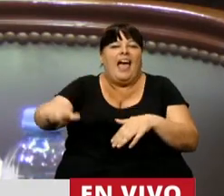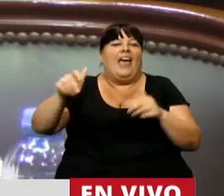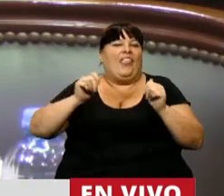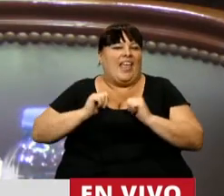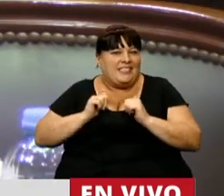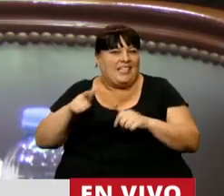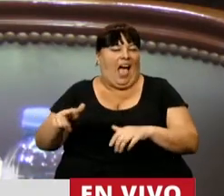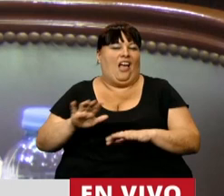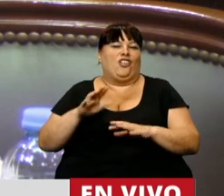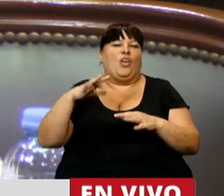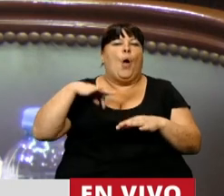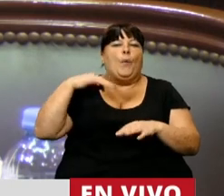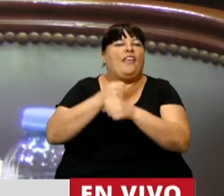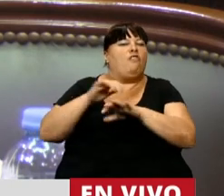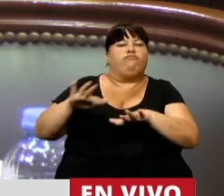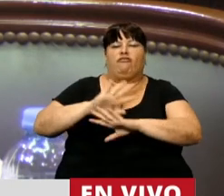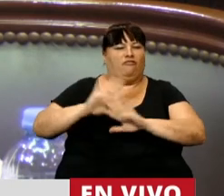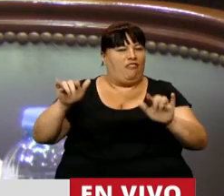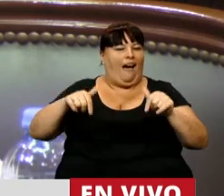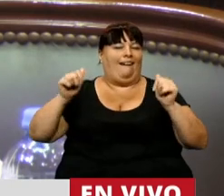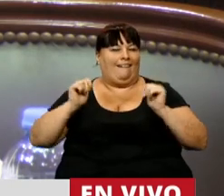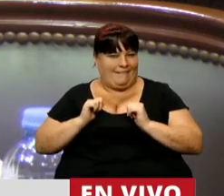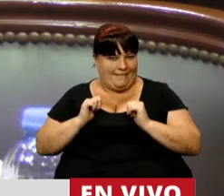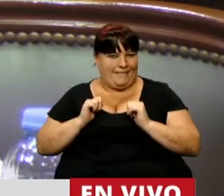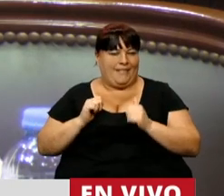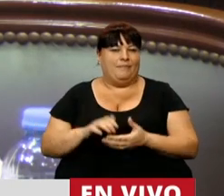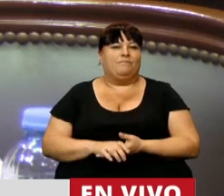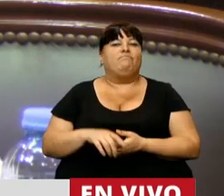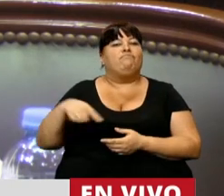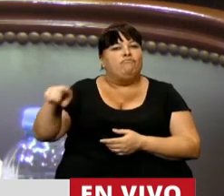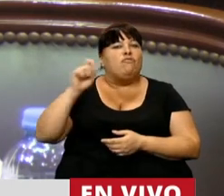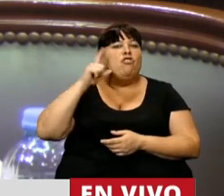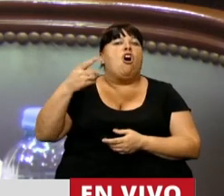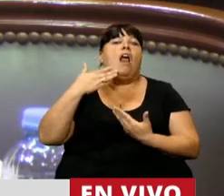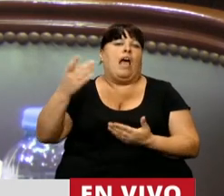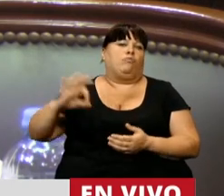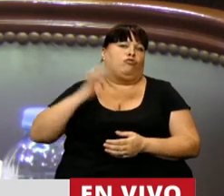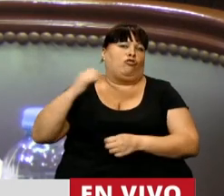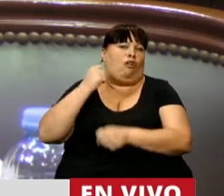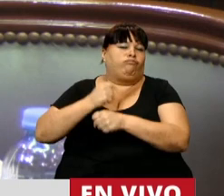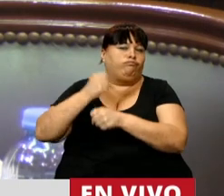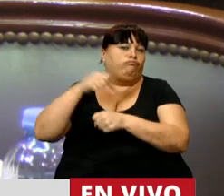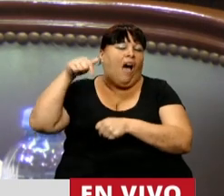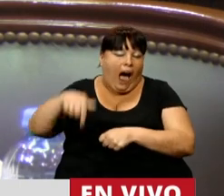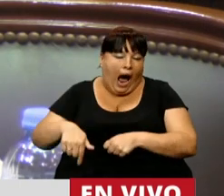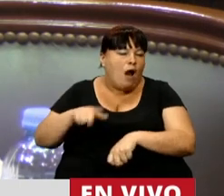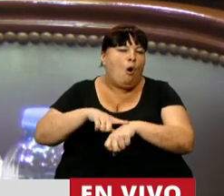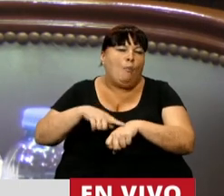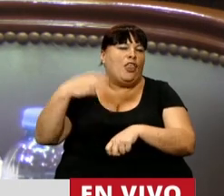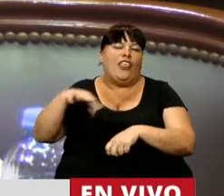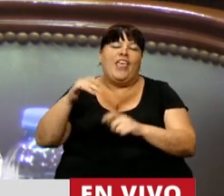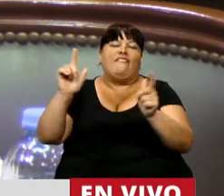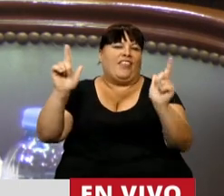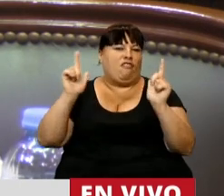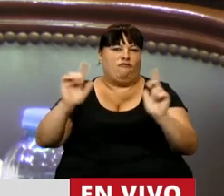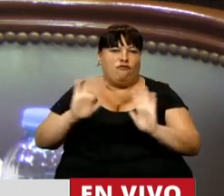están dejando esa vida activa que realmente lograron por muchos años y que ahora es el momento